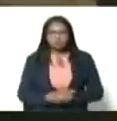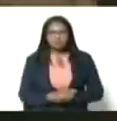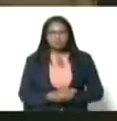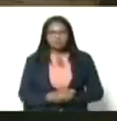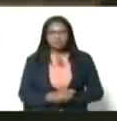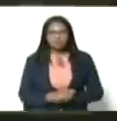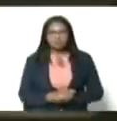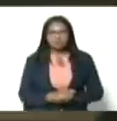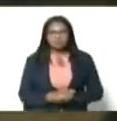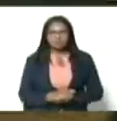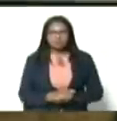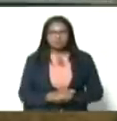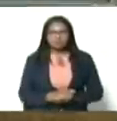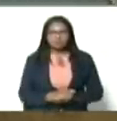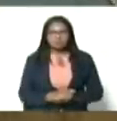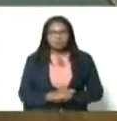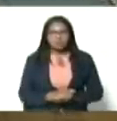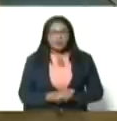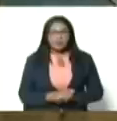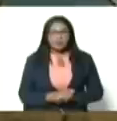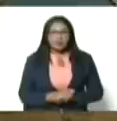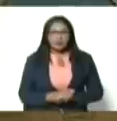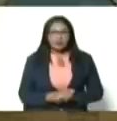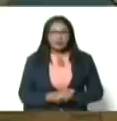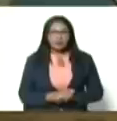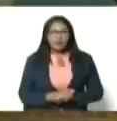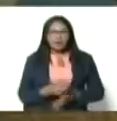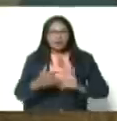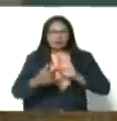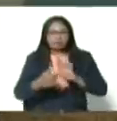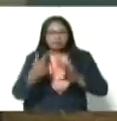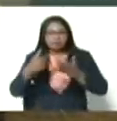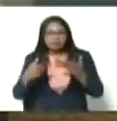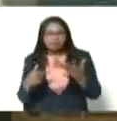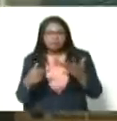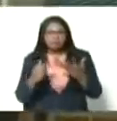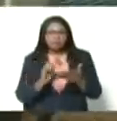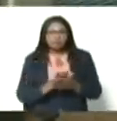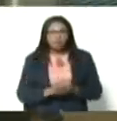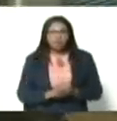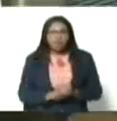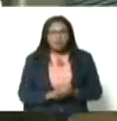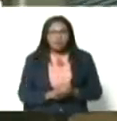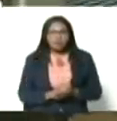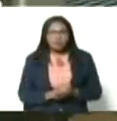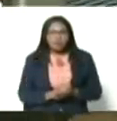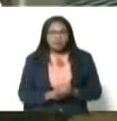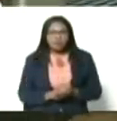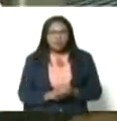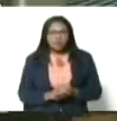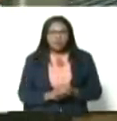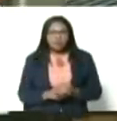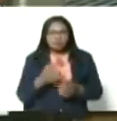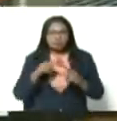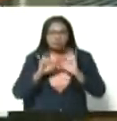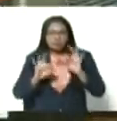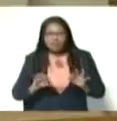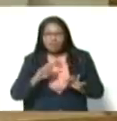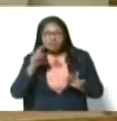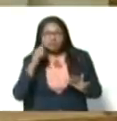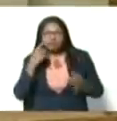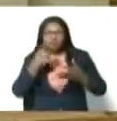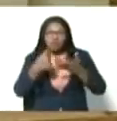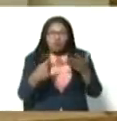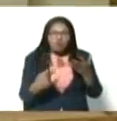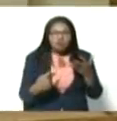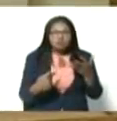mostrando. Los motores han sido modificados, la lógica de tracción ha sido modificada, elementos